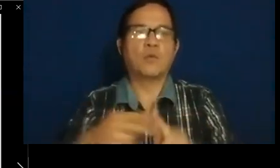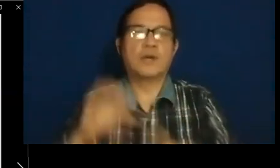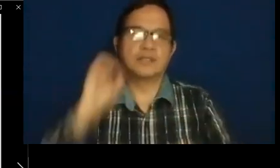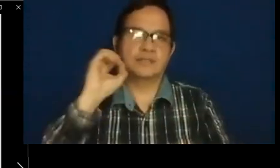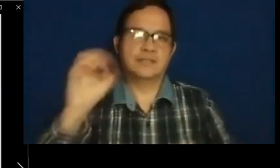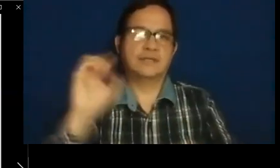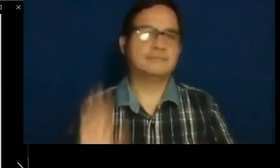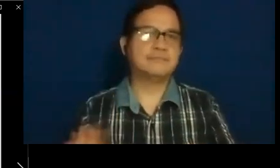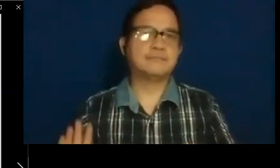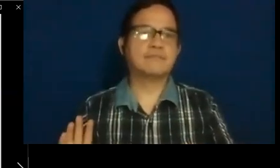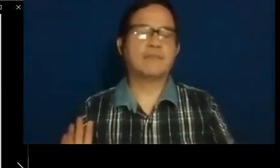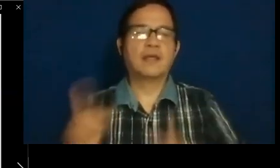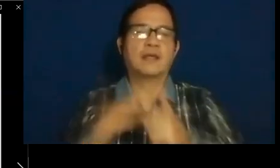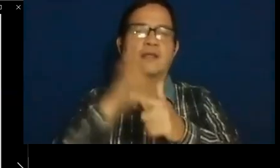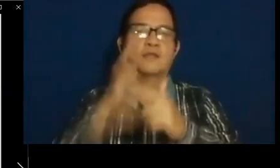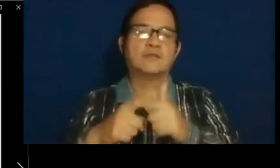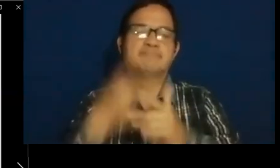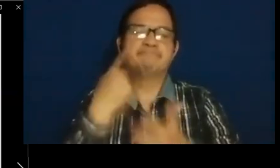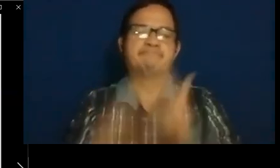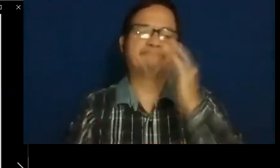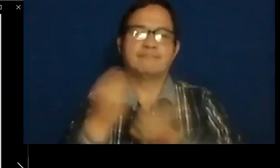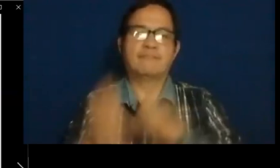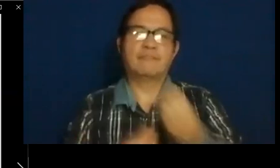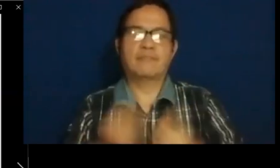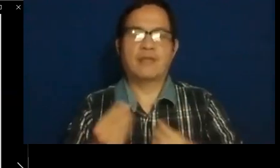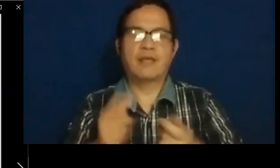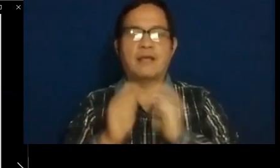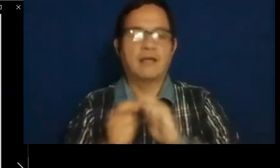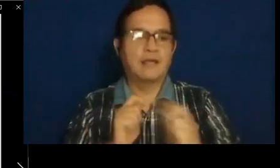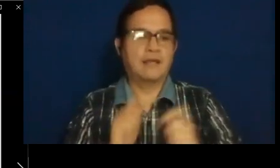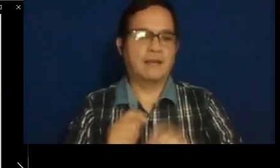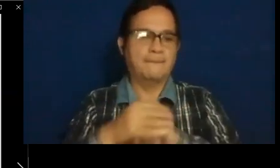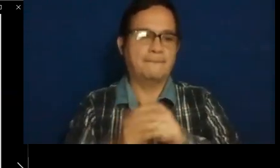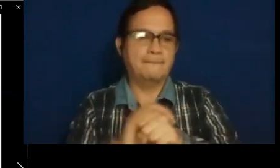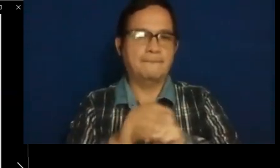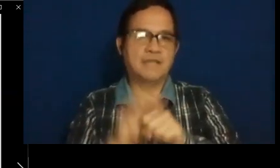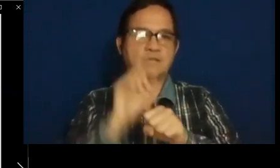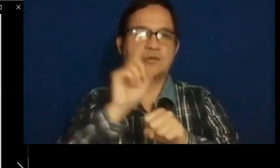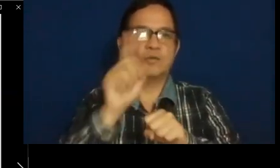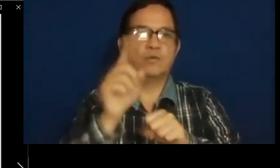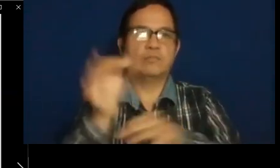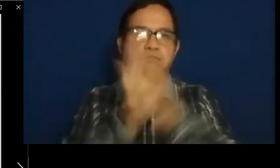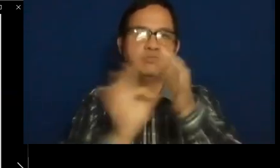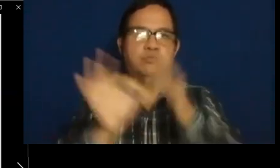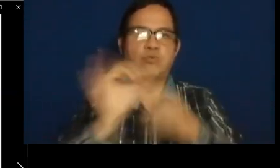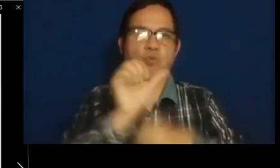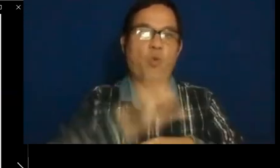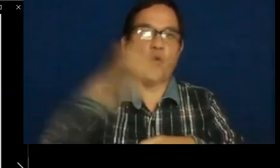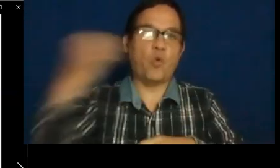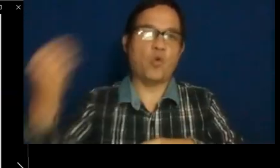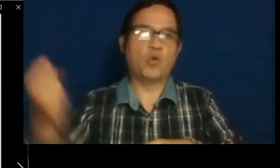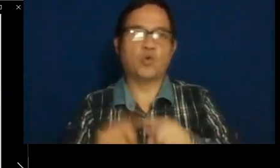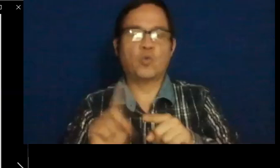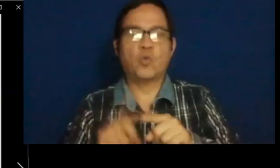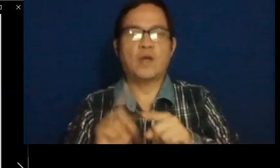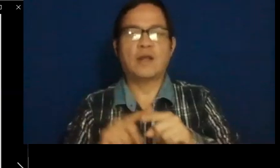0. Entonces, ¿qué hago? Lo que hago es pasar la masa 1 y la gravedad al otro costado de la igualdad, porque conozco el